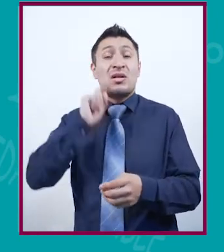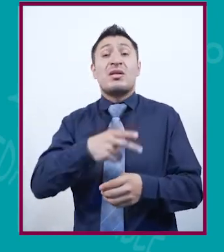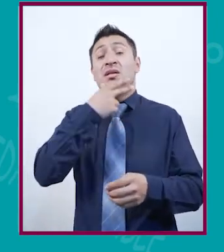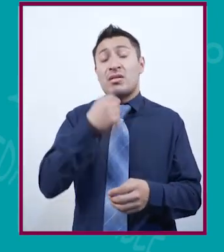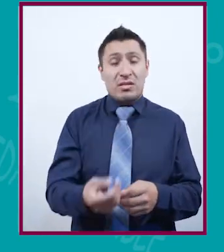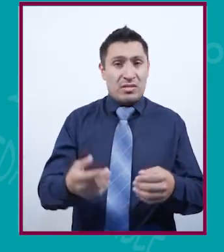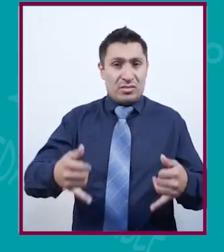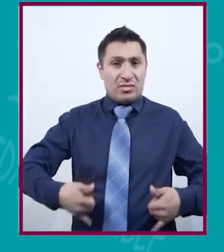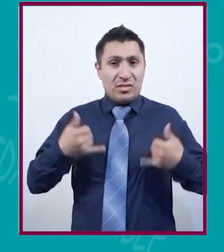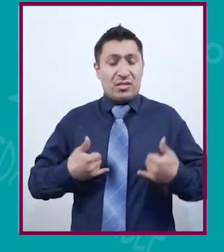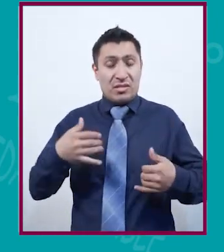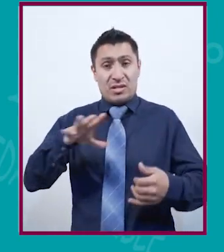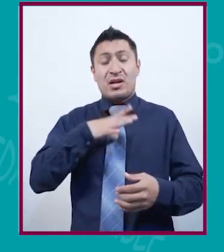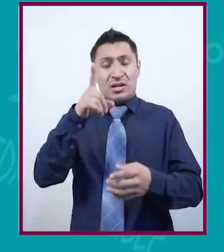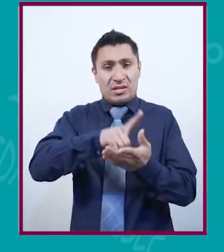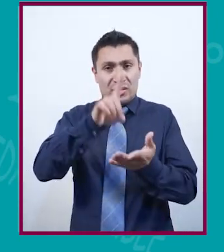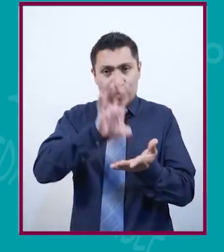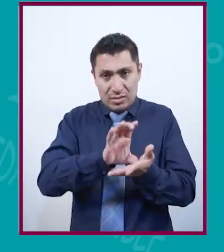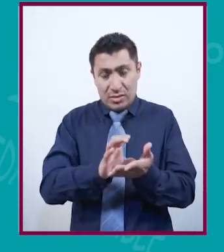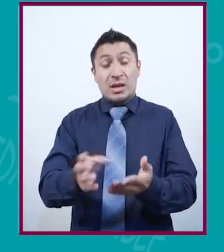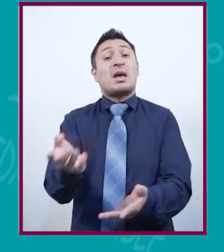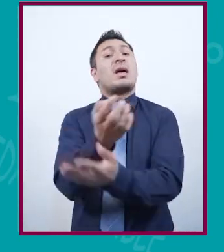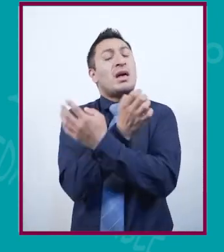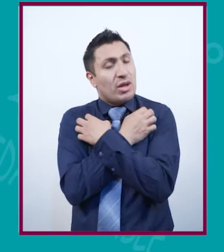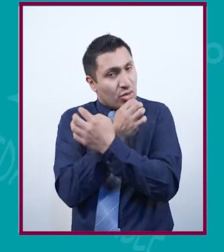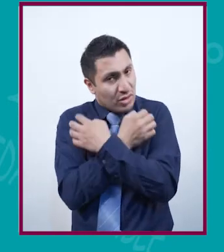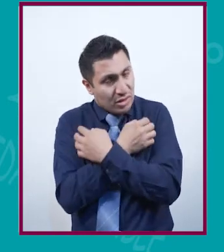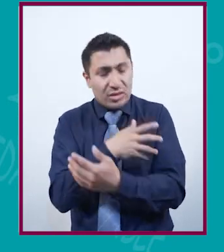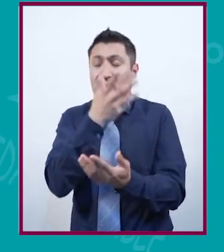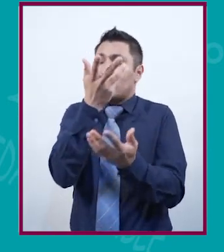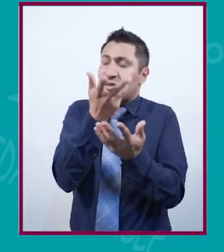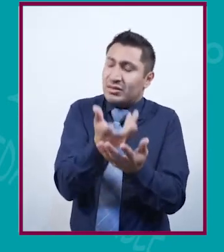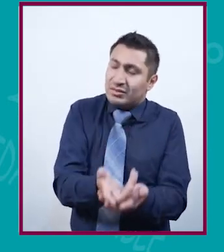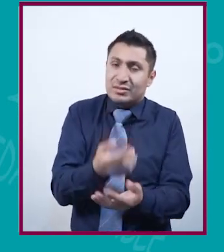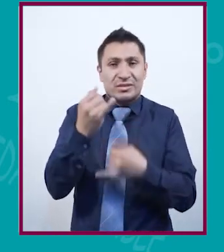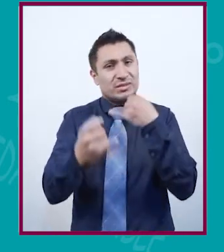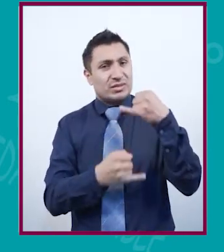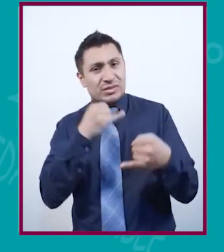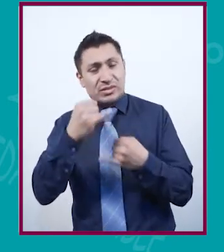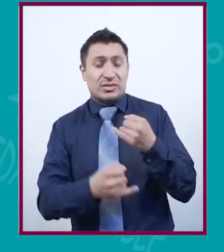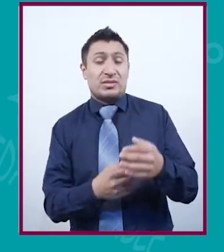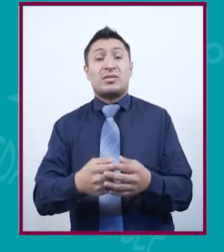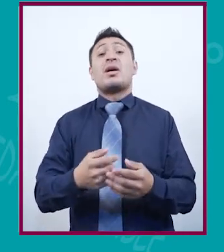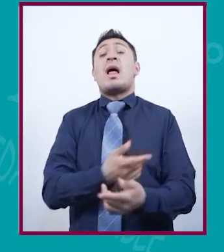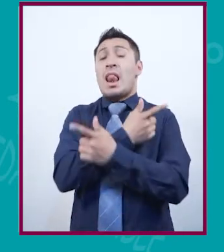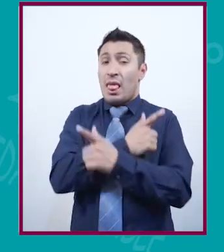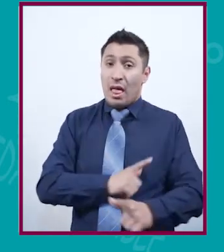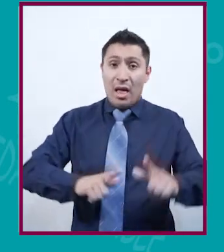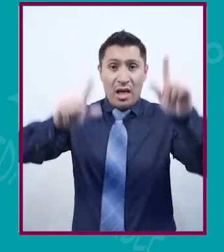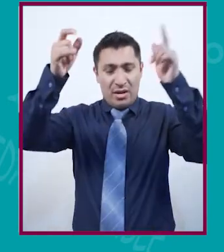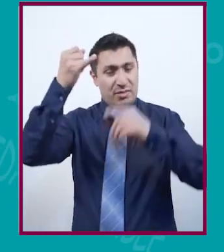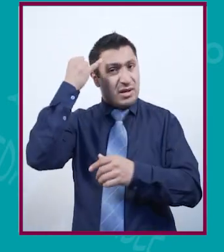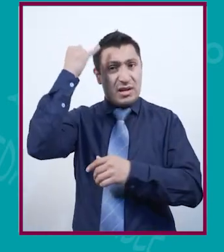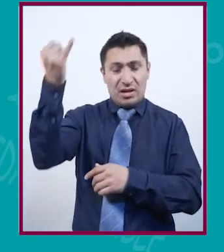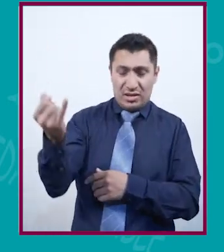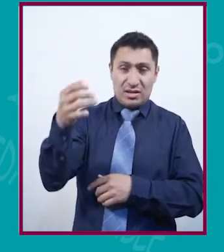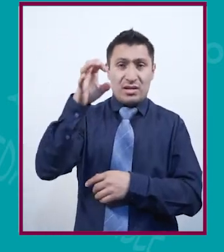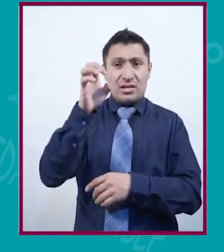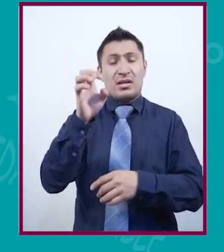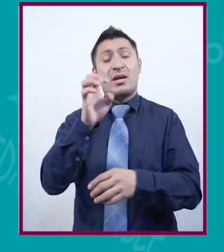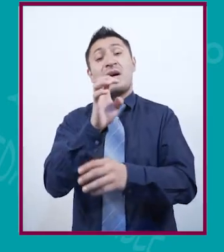discapacidad, a la educación, al descanso y el esparcimiento, de la libertad de convicciones éticas,